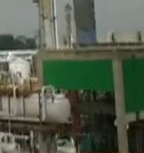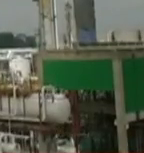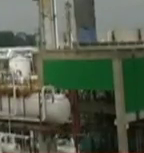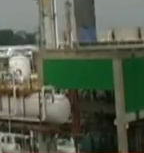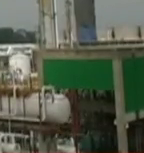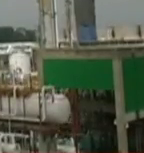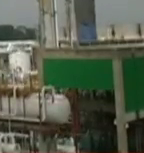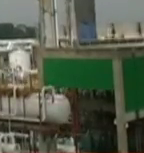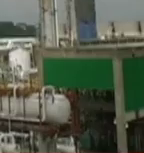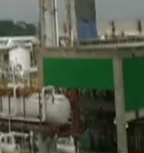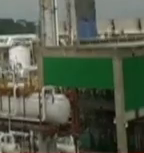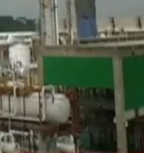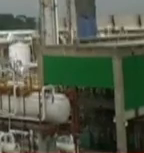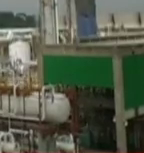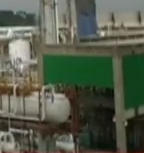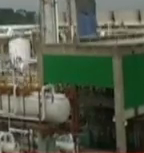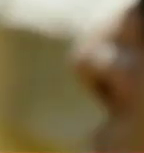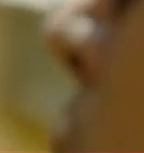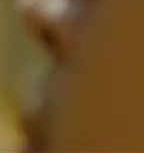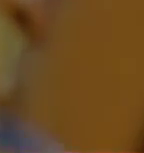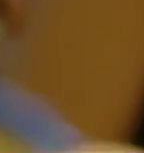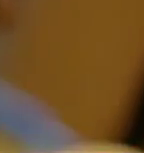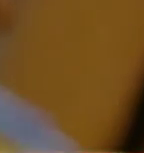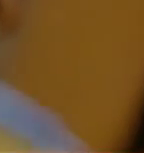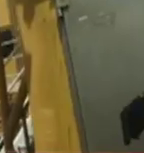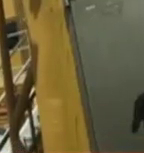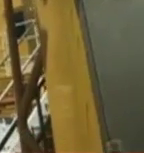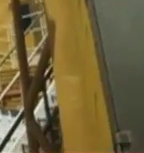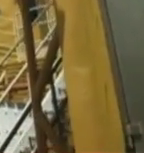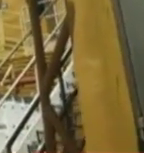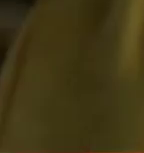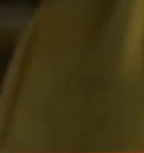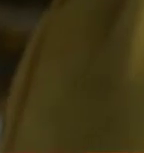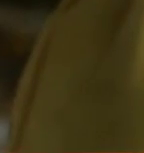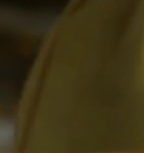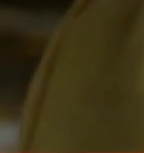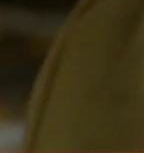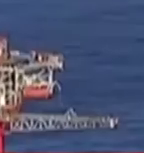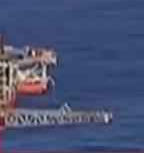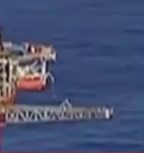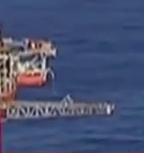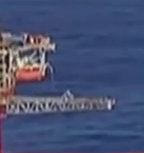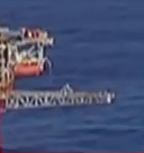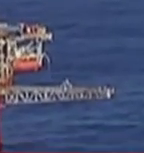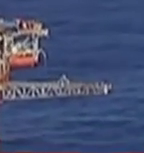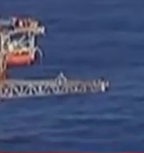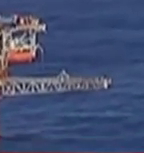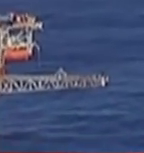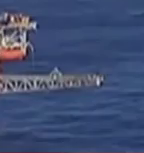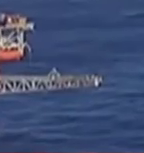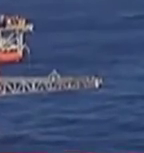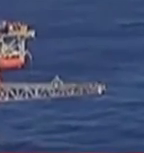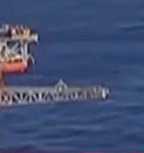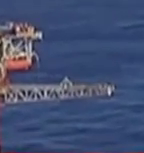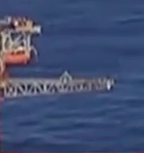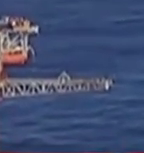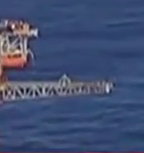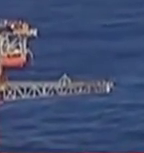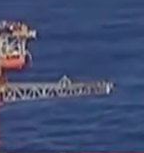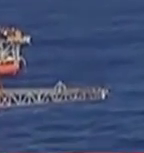como fue el caso de esta licitación, sino también en aguas profundas y en tierra.